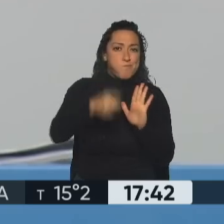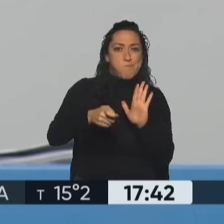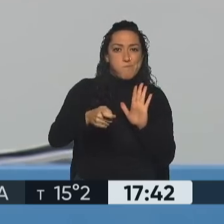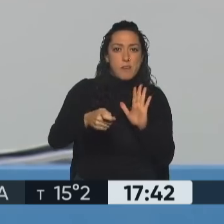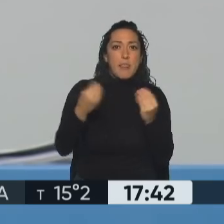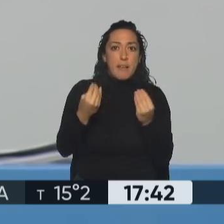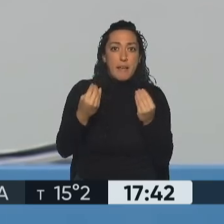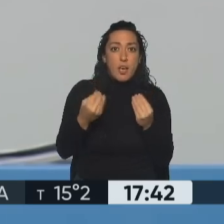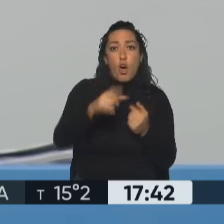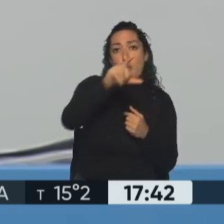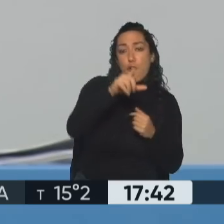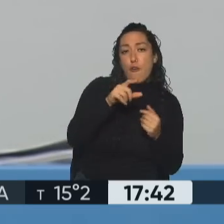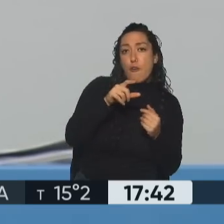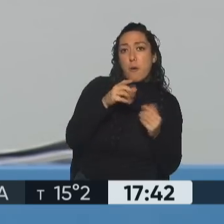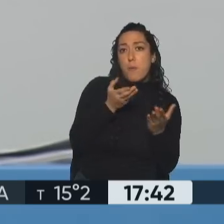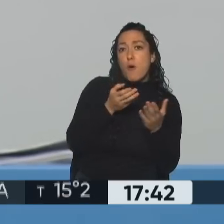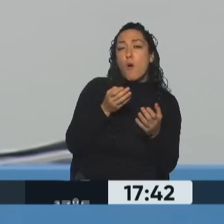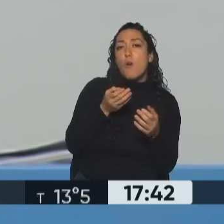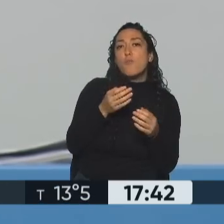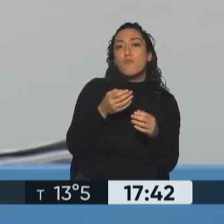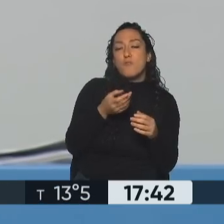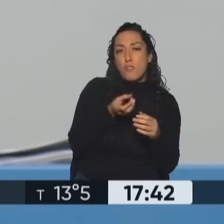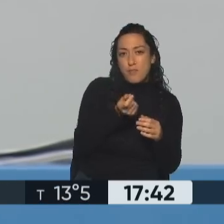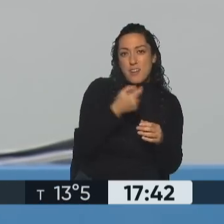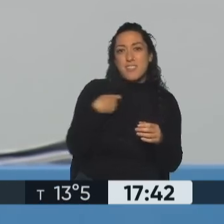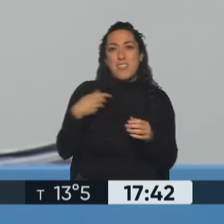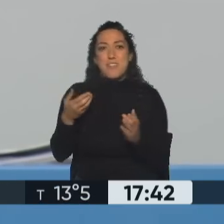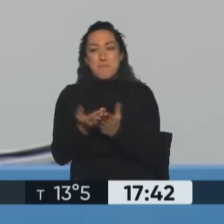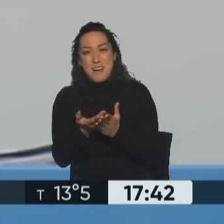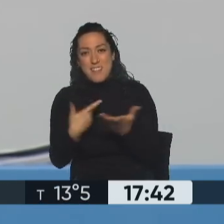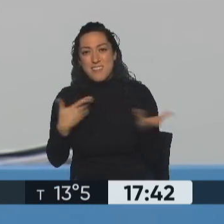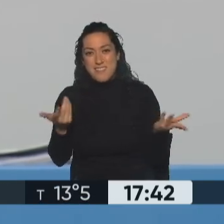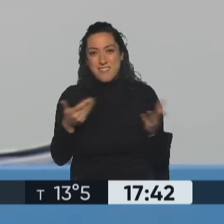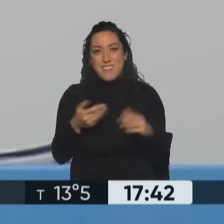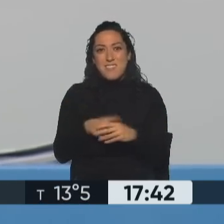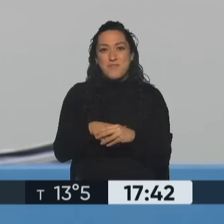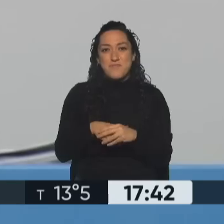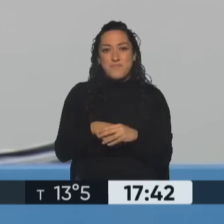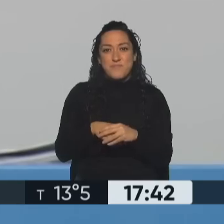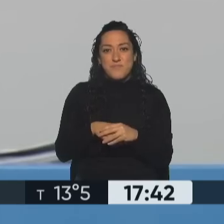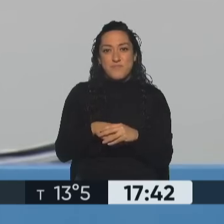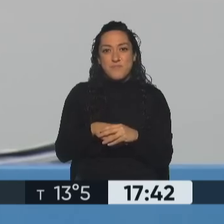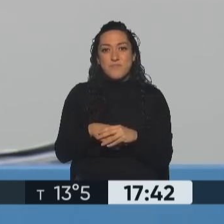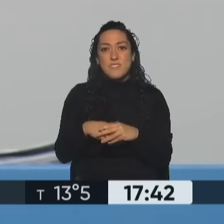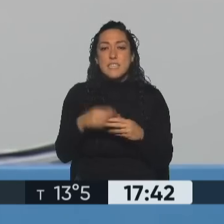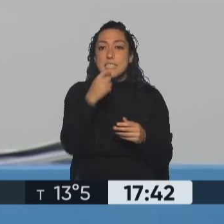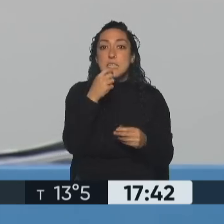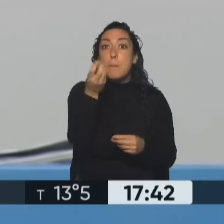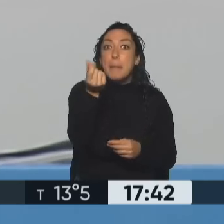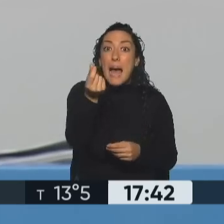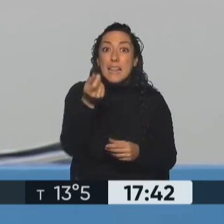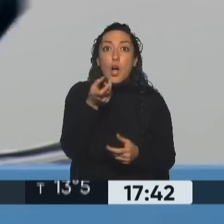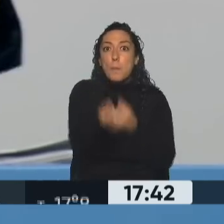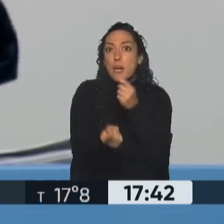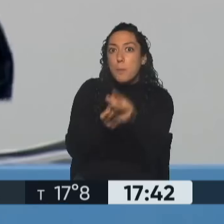de la oferta y la demanda. ¿Cuál es? Bueno, si la gente tiene mucha plata en la mano y entonces quiere comprar